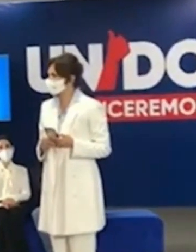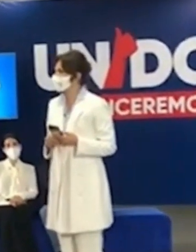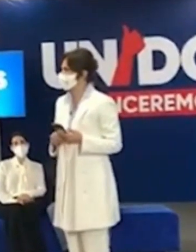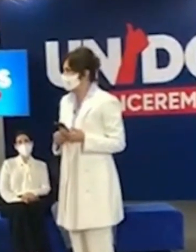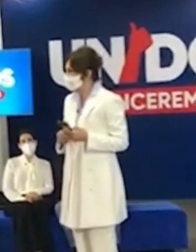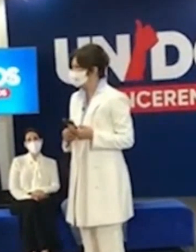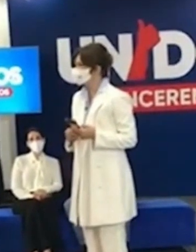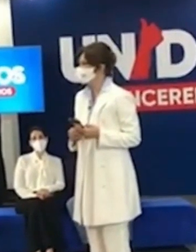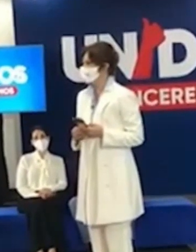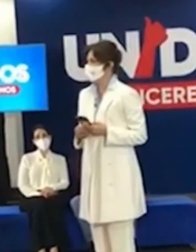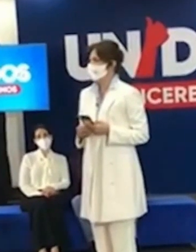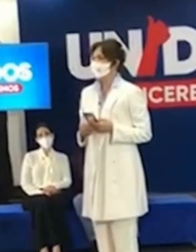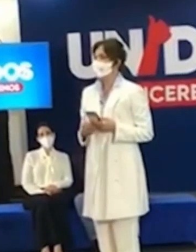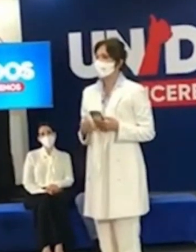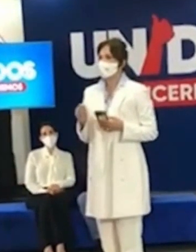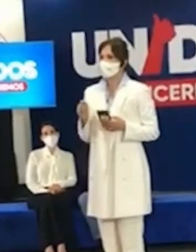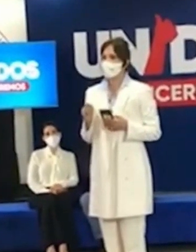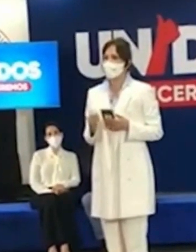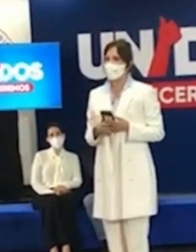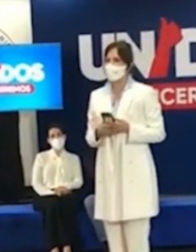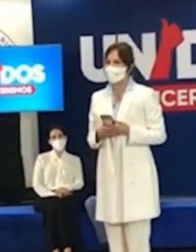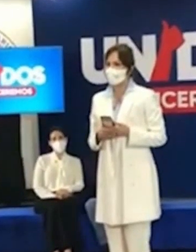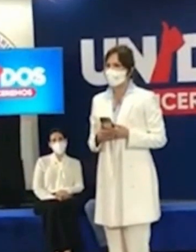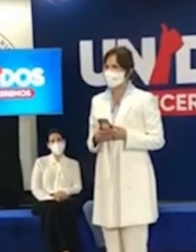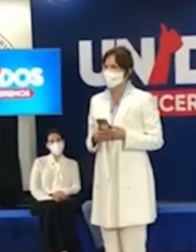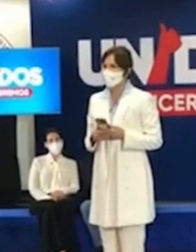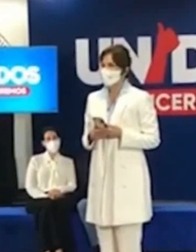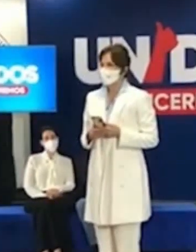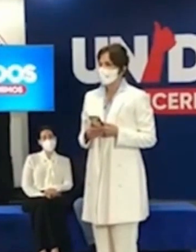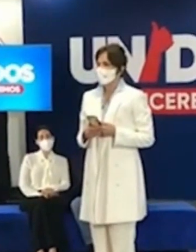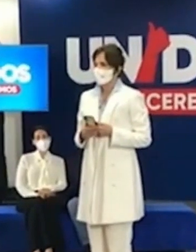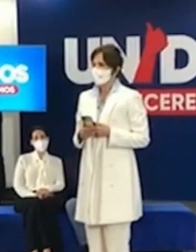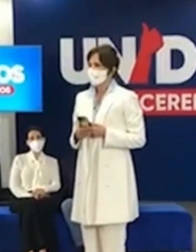durante 20 años y en el que ha